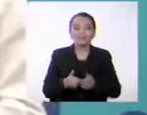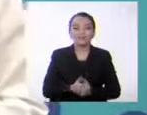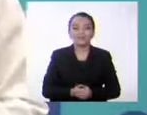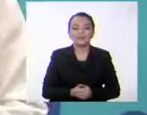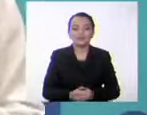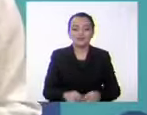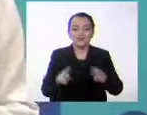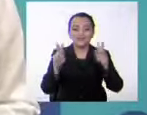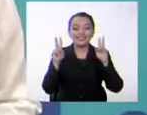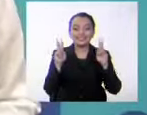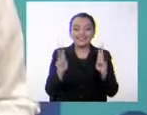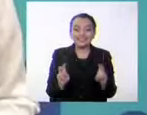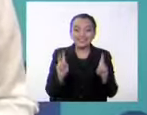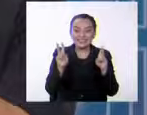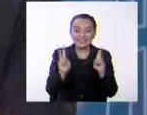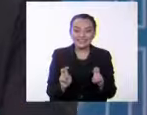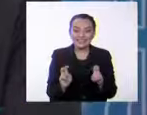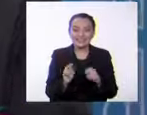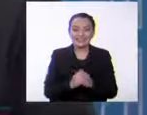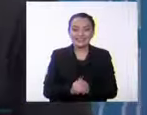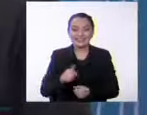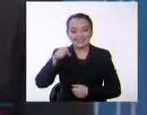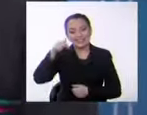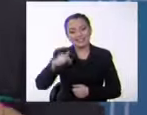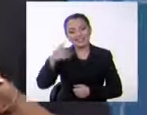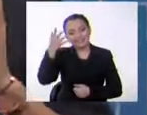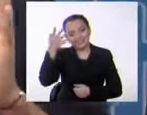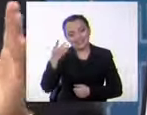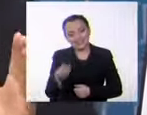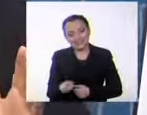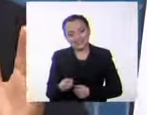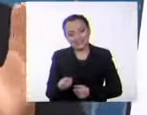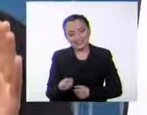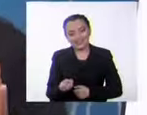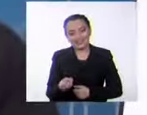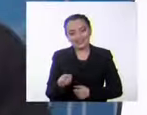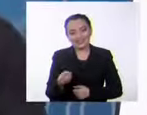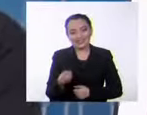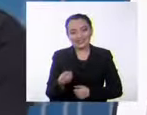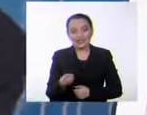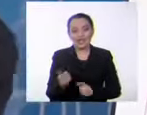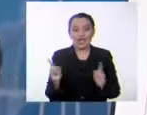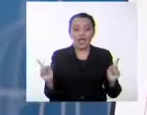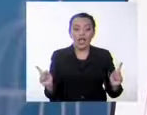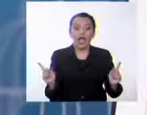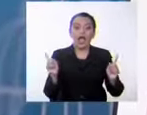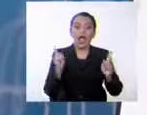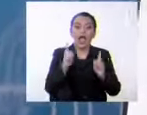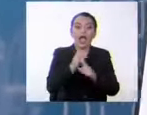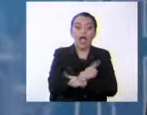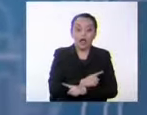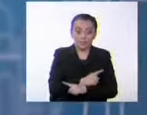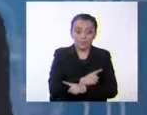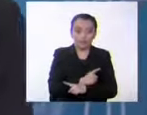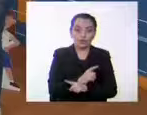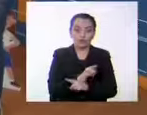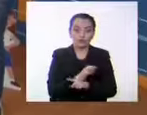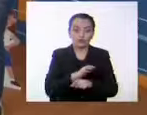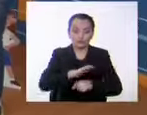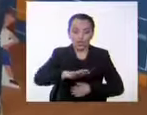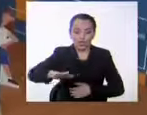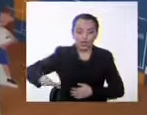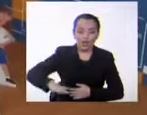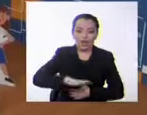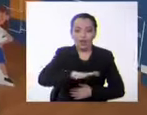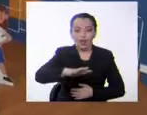El tema que vamos a trabajar este día es cambios en la localidad. ¿Qué te parece? Cambios Seguimos en